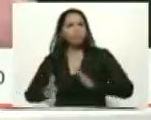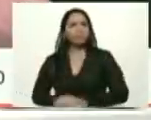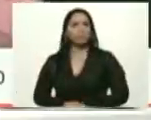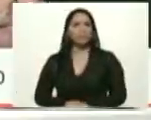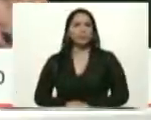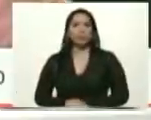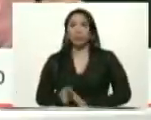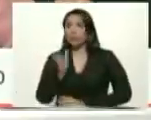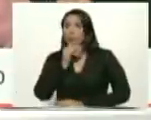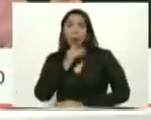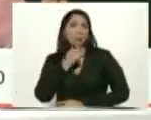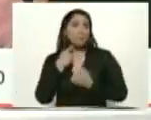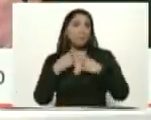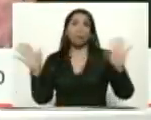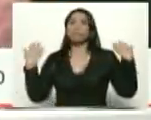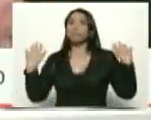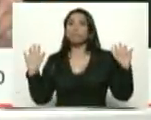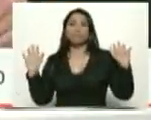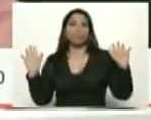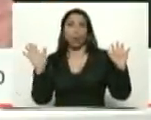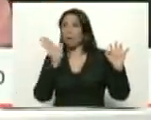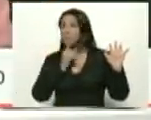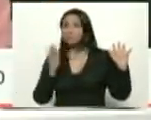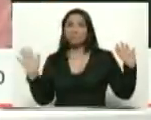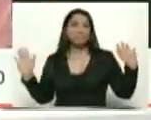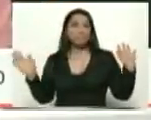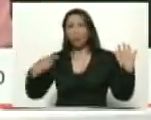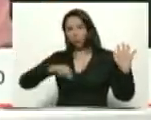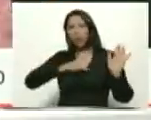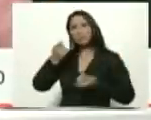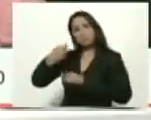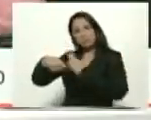y no tenemos pérdida porque vendemos